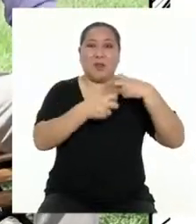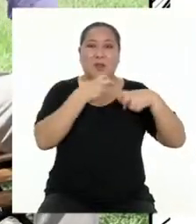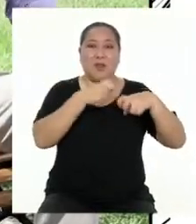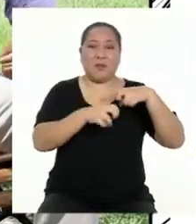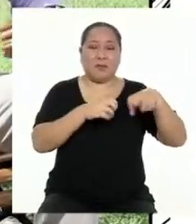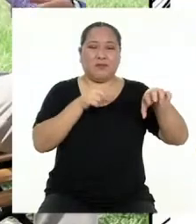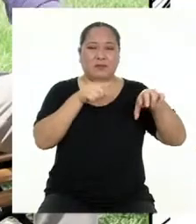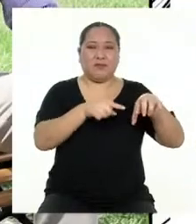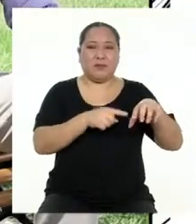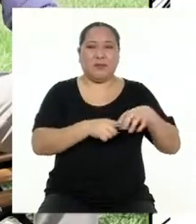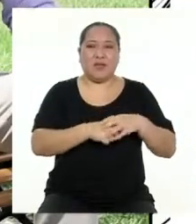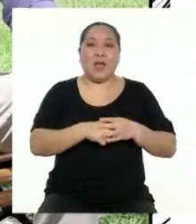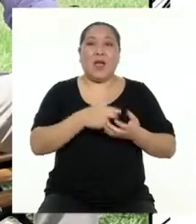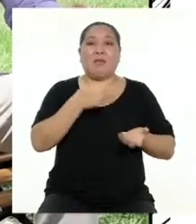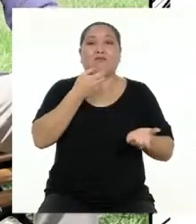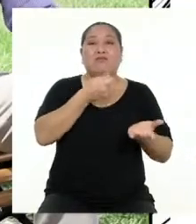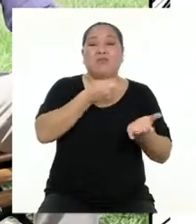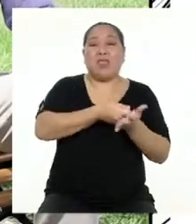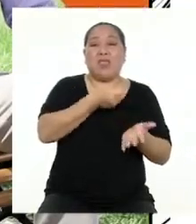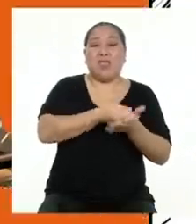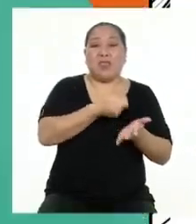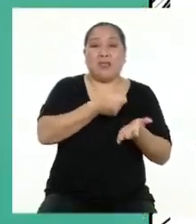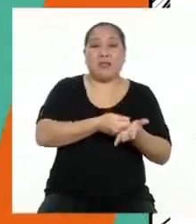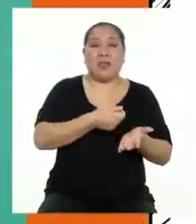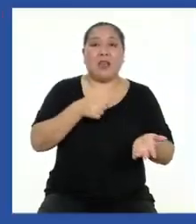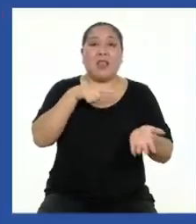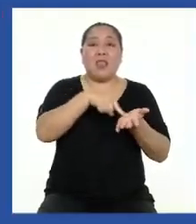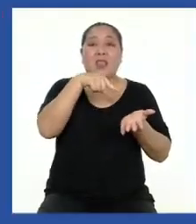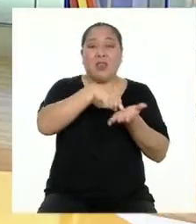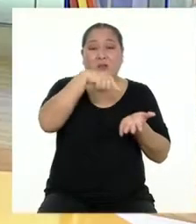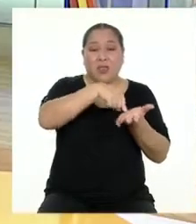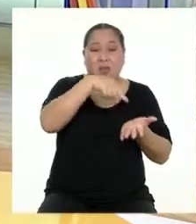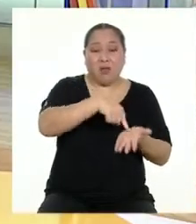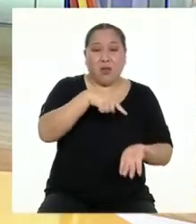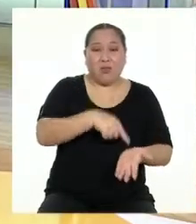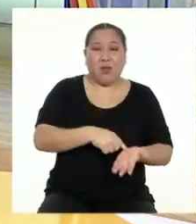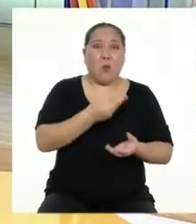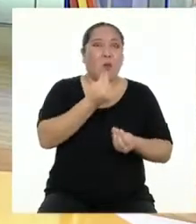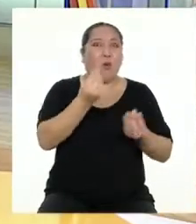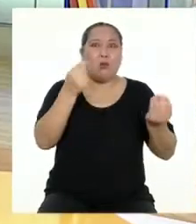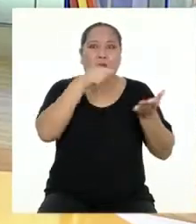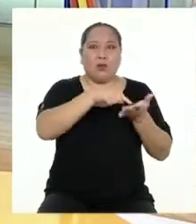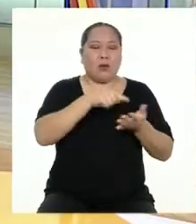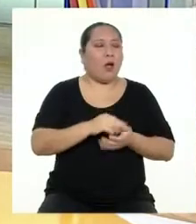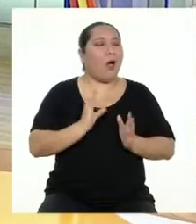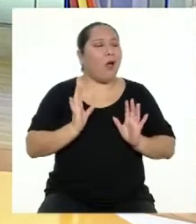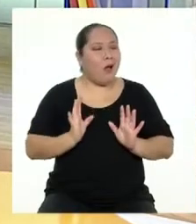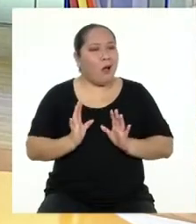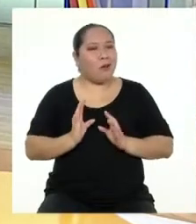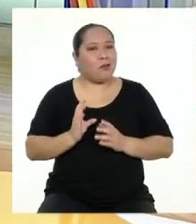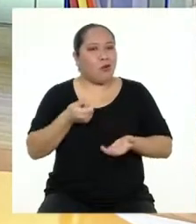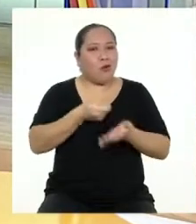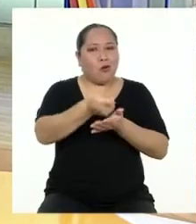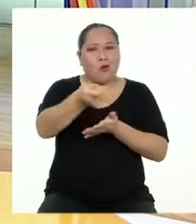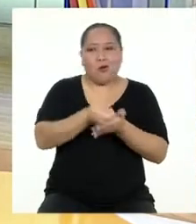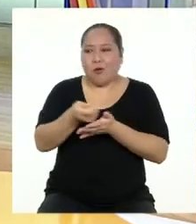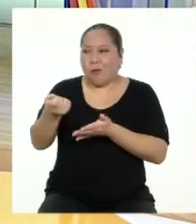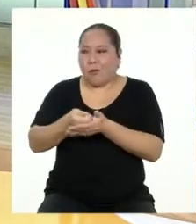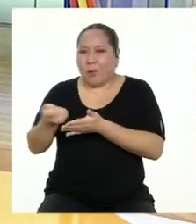relacionada con los niveles de deuda, el sobreendeudamiento. Entonces, comprar en exceso no solo